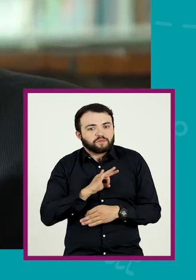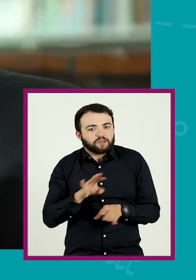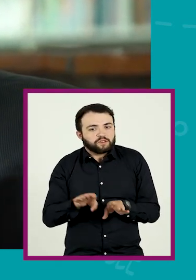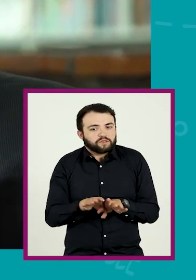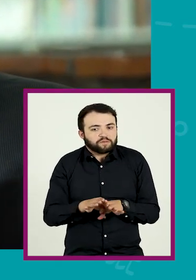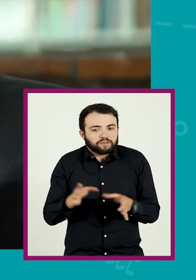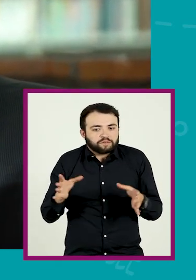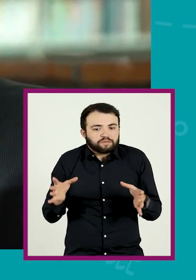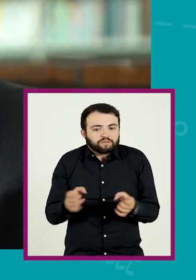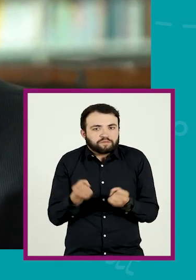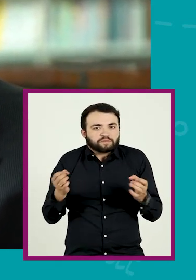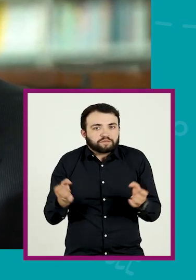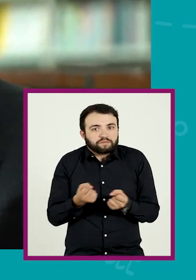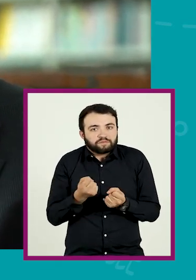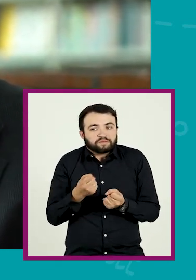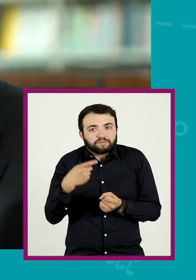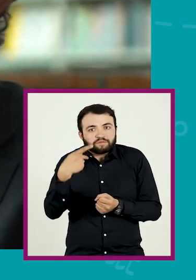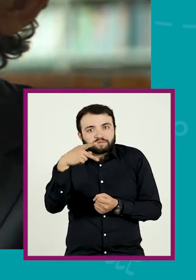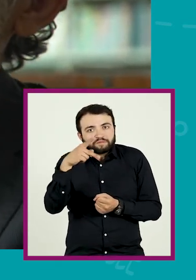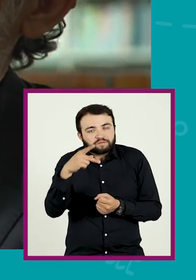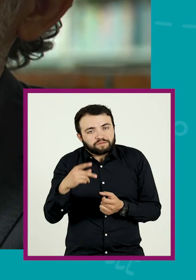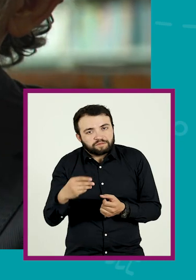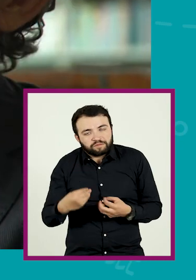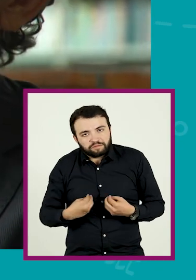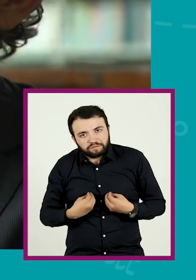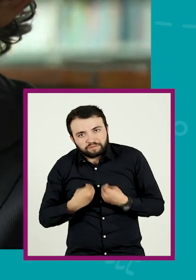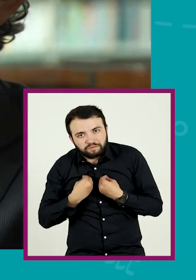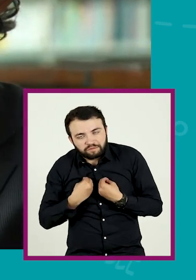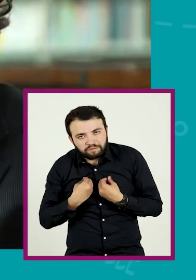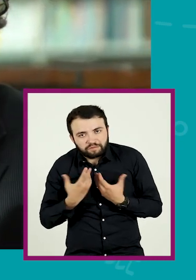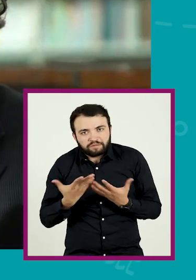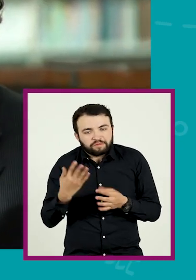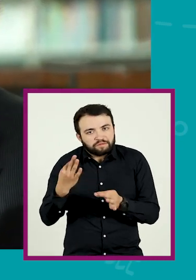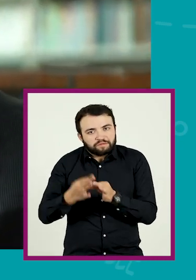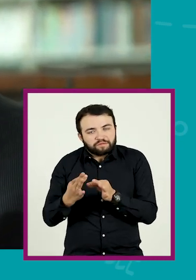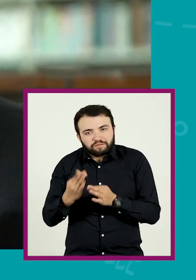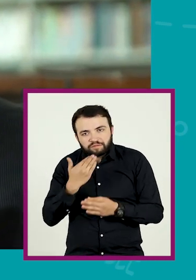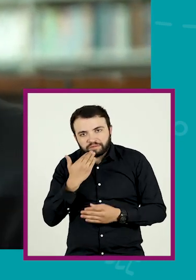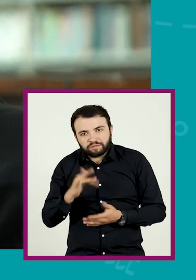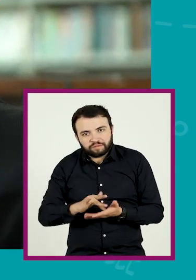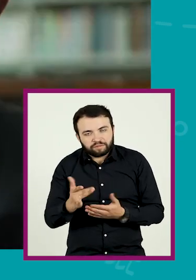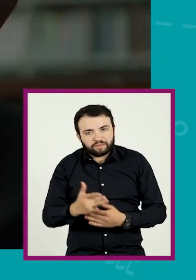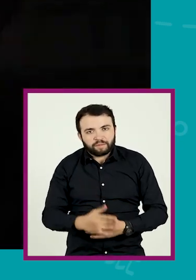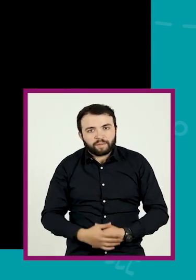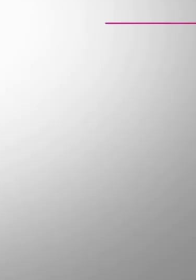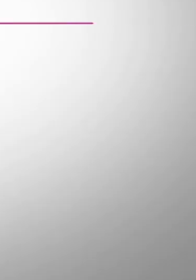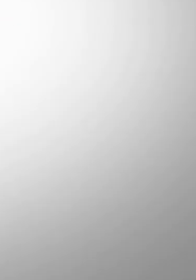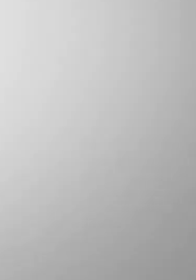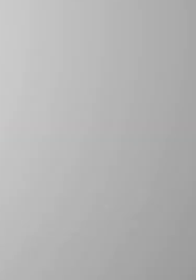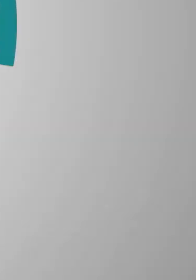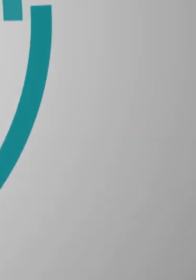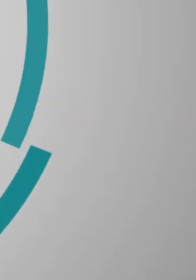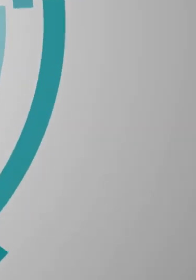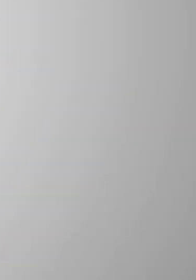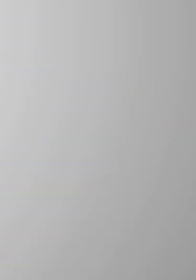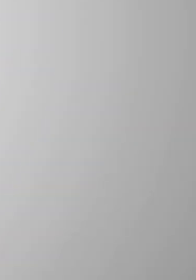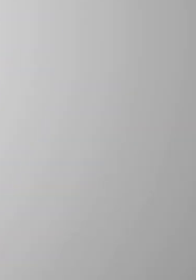puedan obtener grandes resultados en su vida, ¿no? Con mucho su vida gusto. intelectual. Claro, Muchas gracias. Gracias.